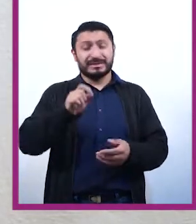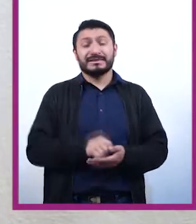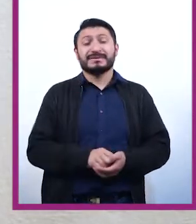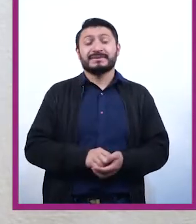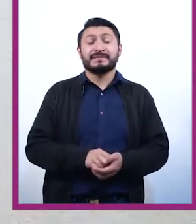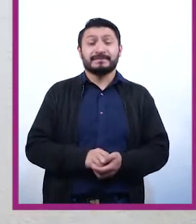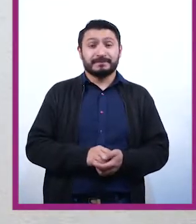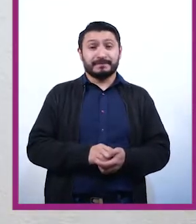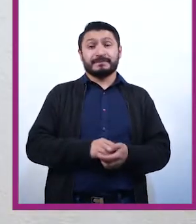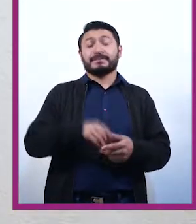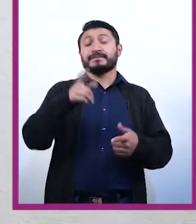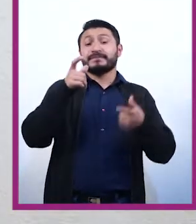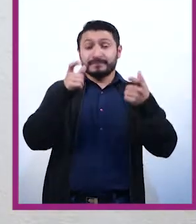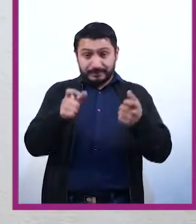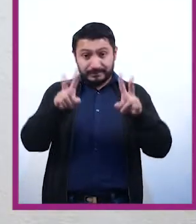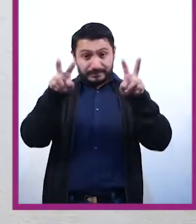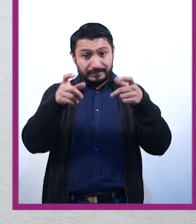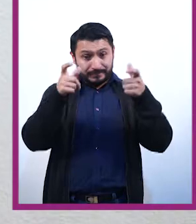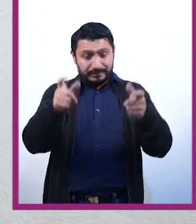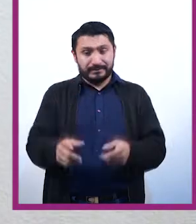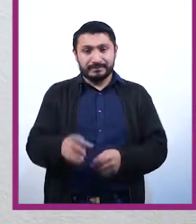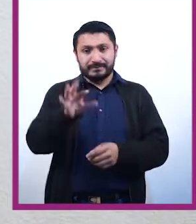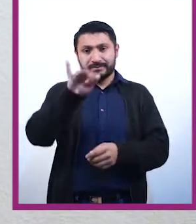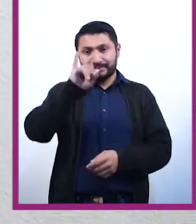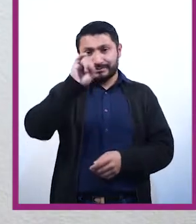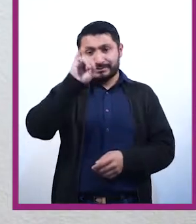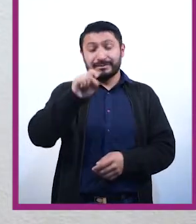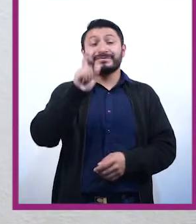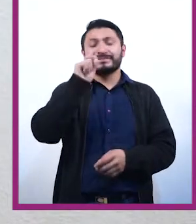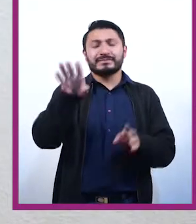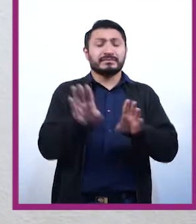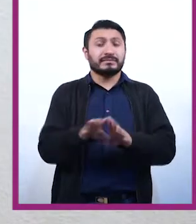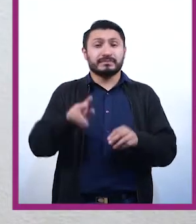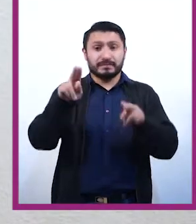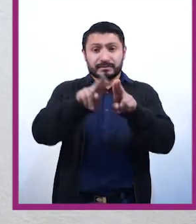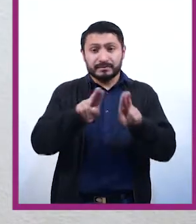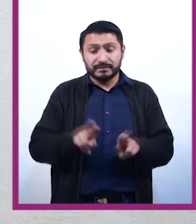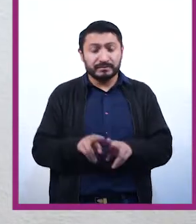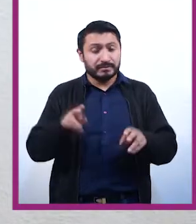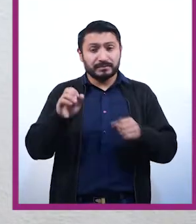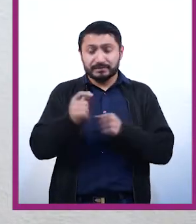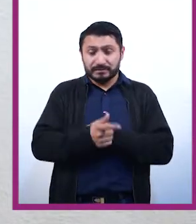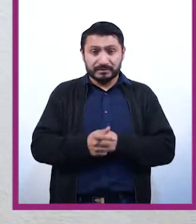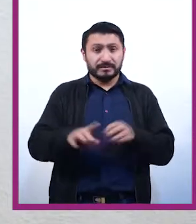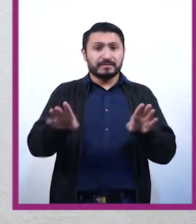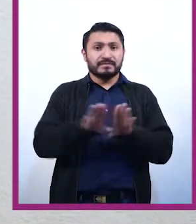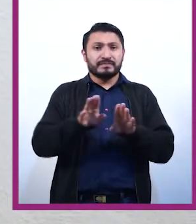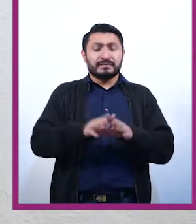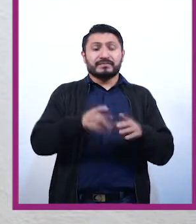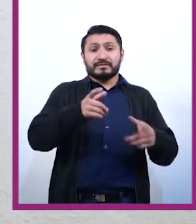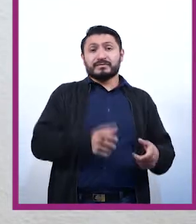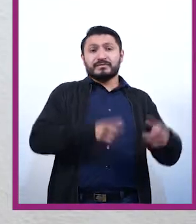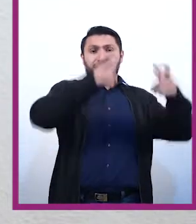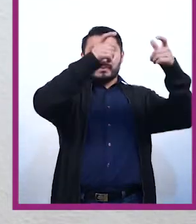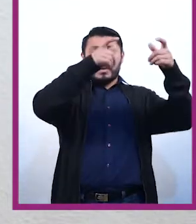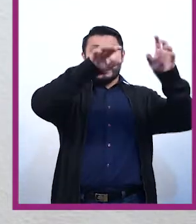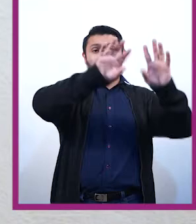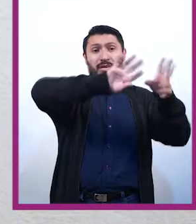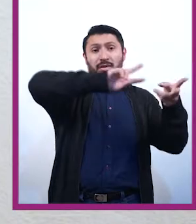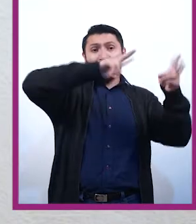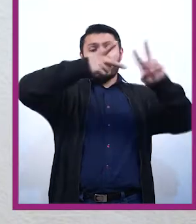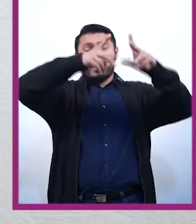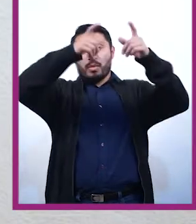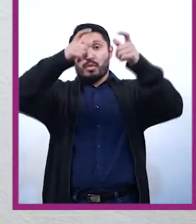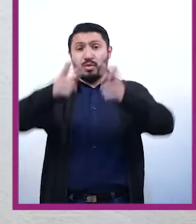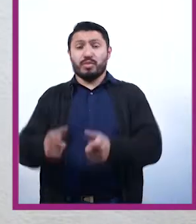diagnóstico. En economía, la palabra crisis significa que una nación o una región pasa de una fase de crecimiento